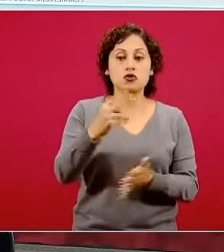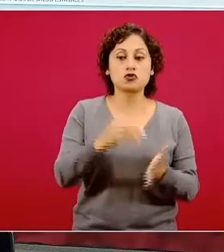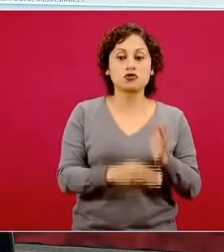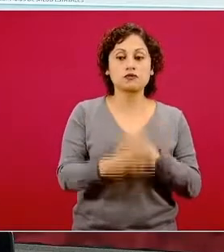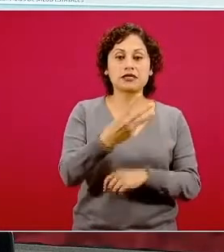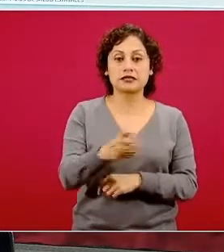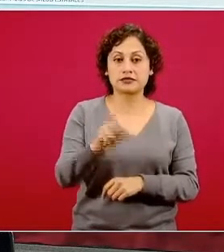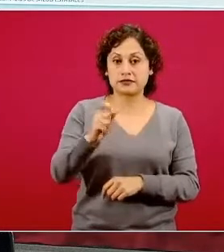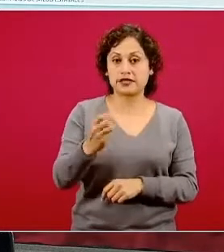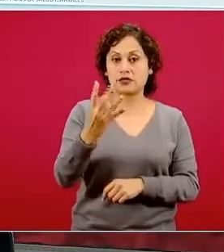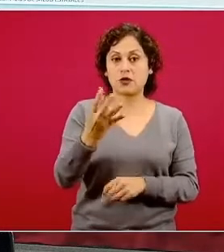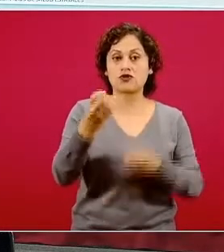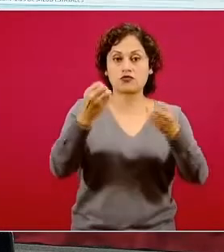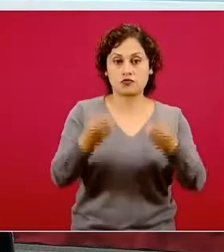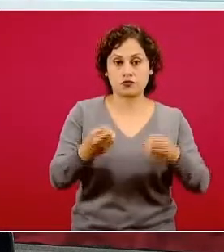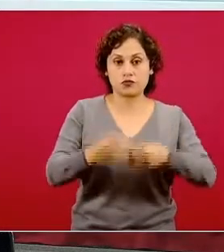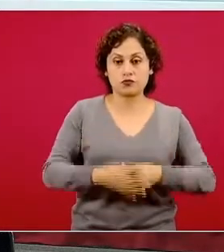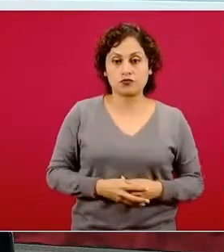2.324 camas.